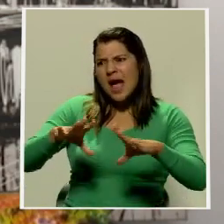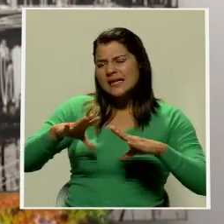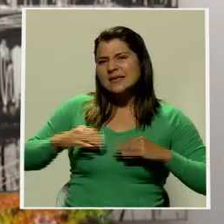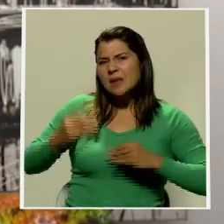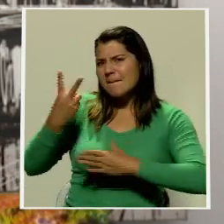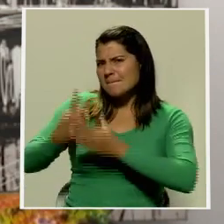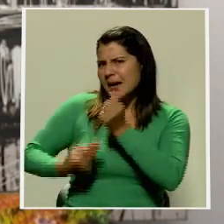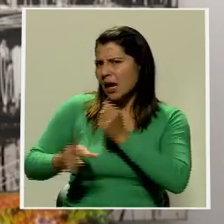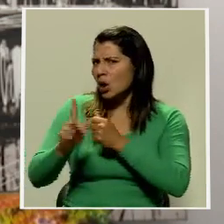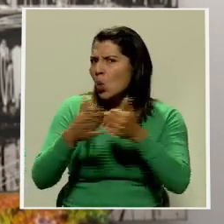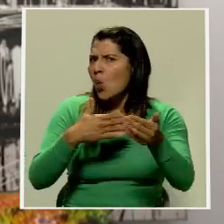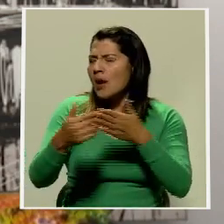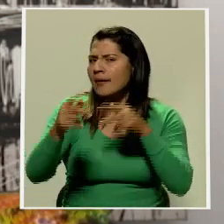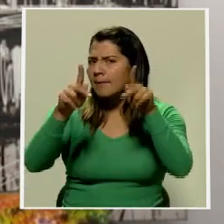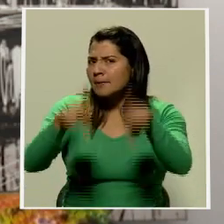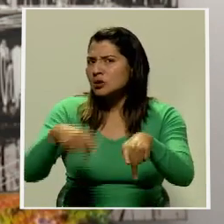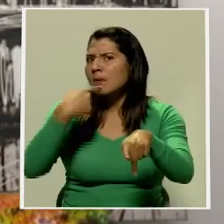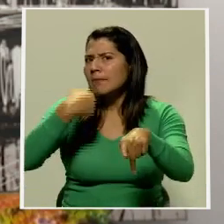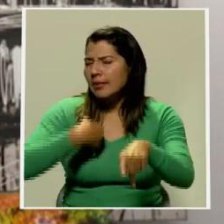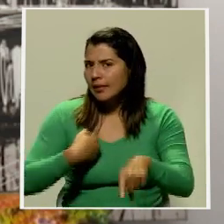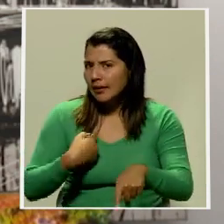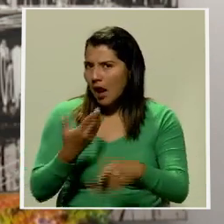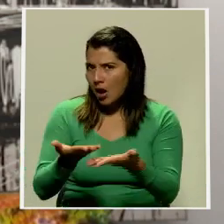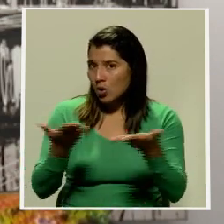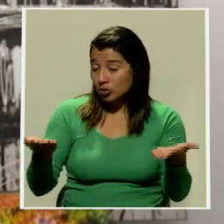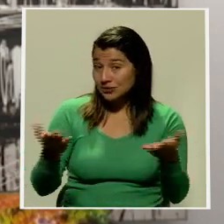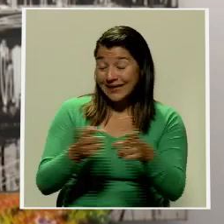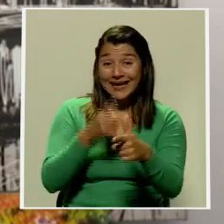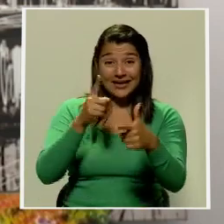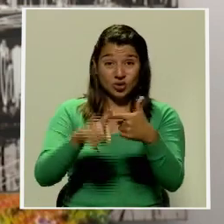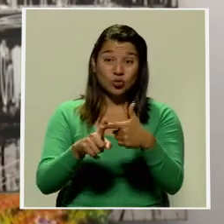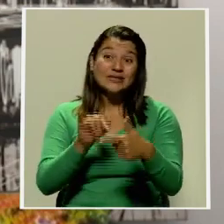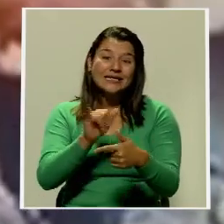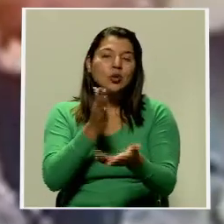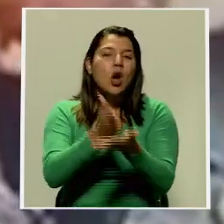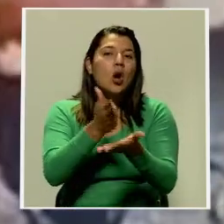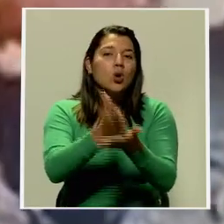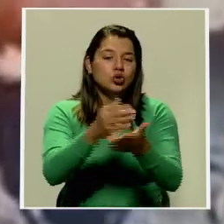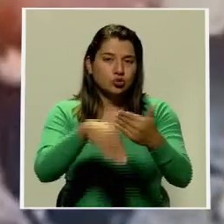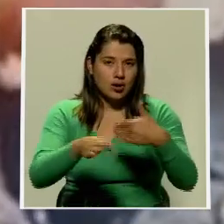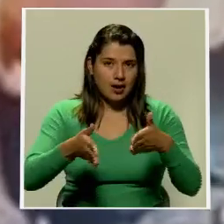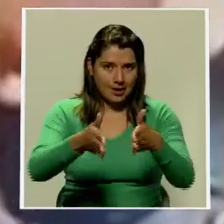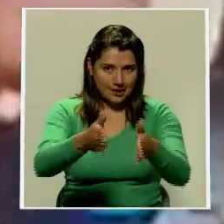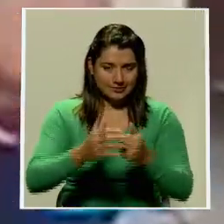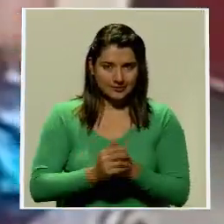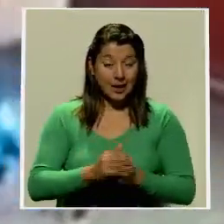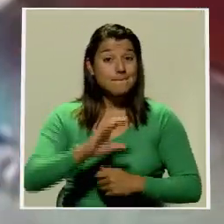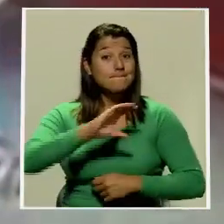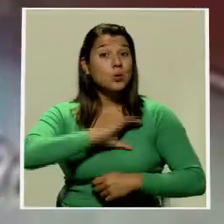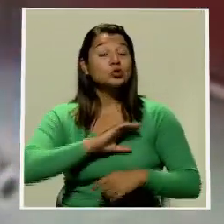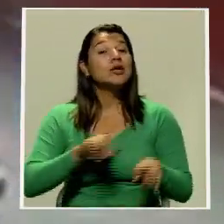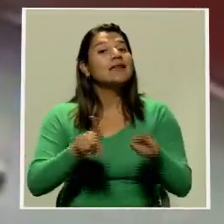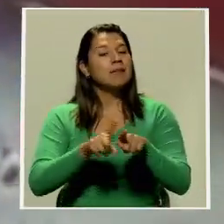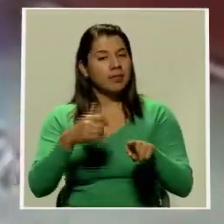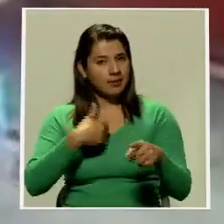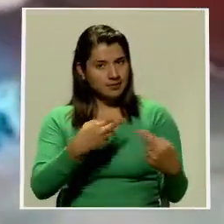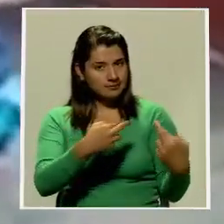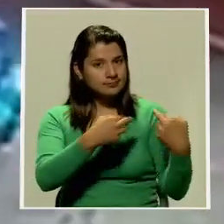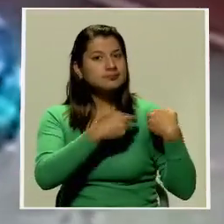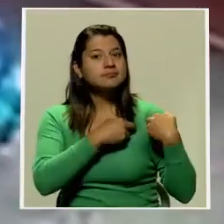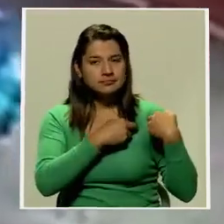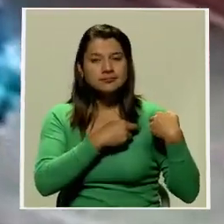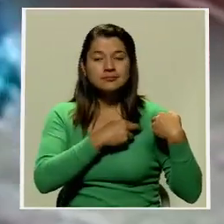por cualquiera. Entonces, eso es parte de ese acoso callejero. La policía también tiene el deber de recibir